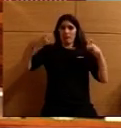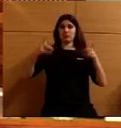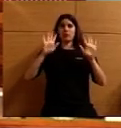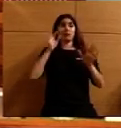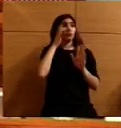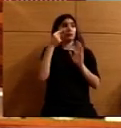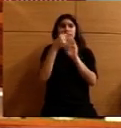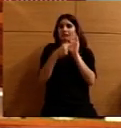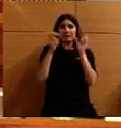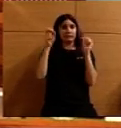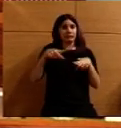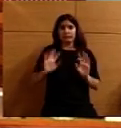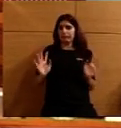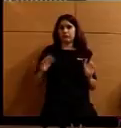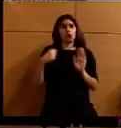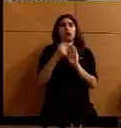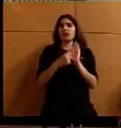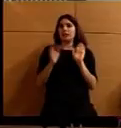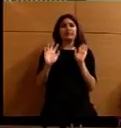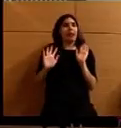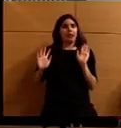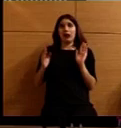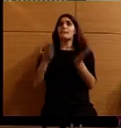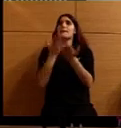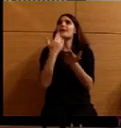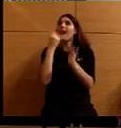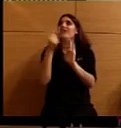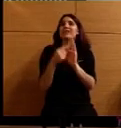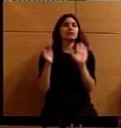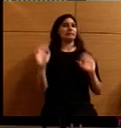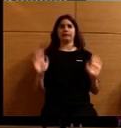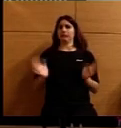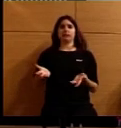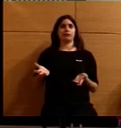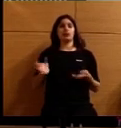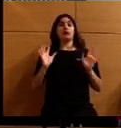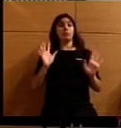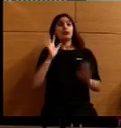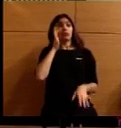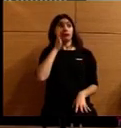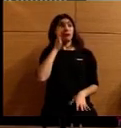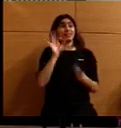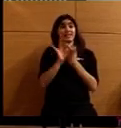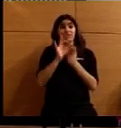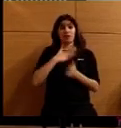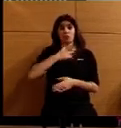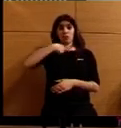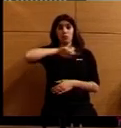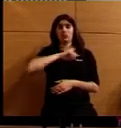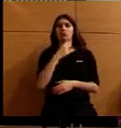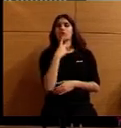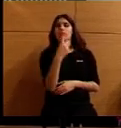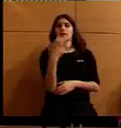siendo incondicional, no tiene ninguna condición, no se les puede pedir que en qué lo han gastado y en qué no. Sí que desde el servicio nuestro se les